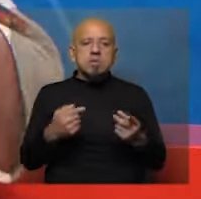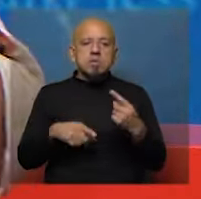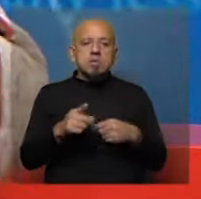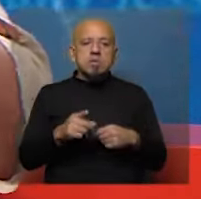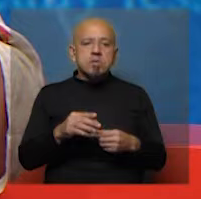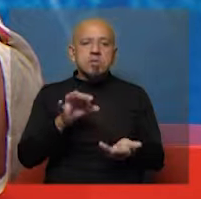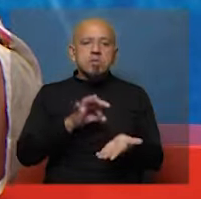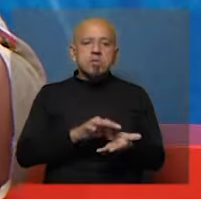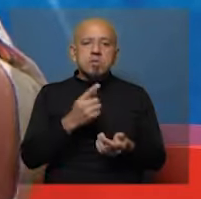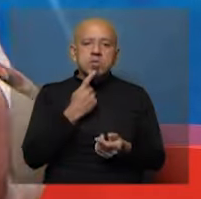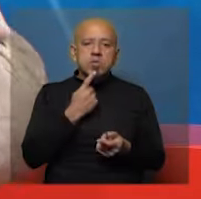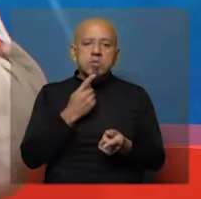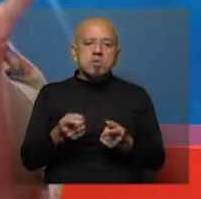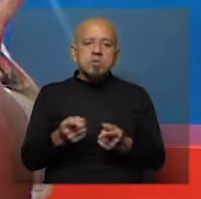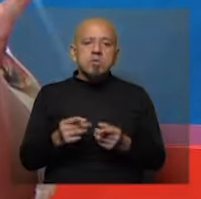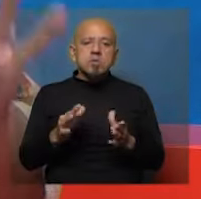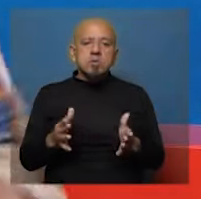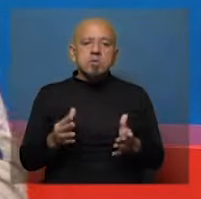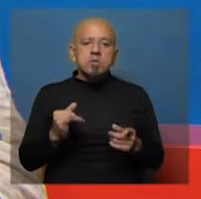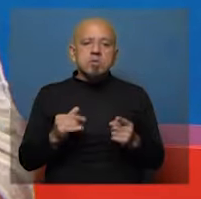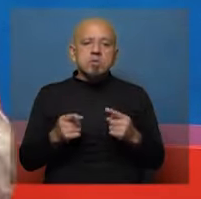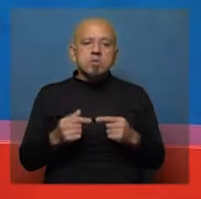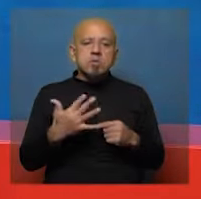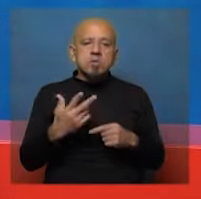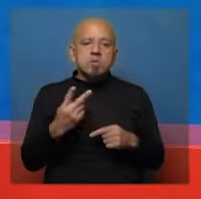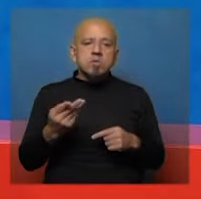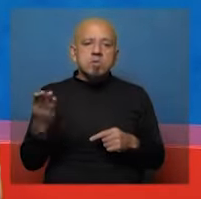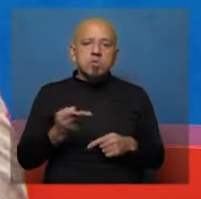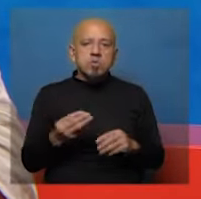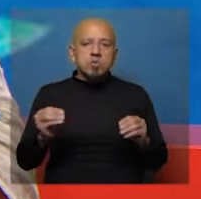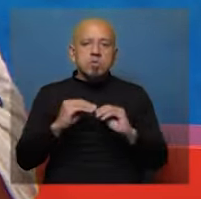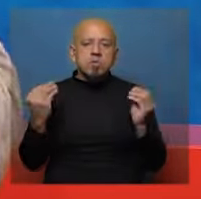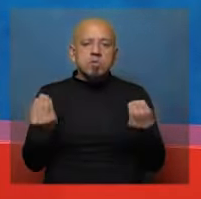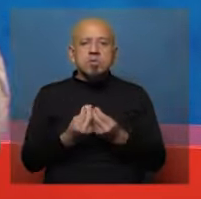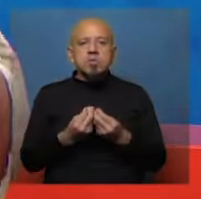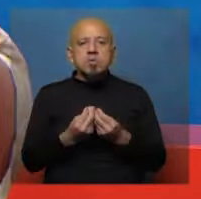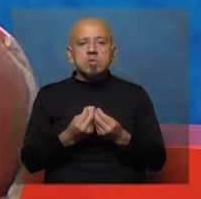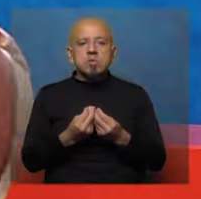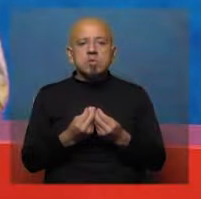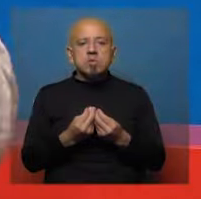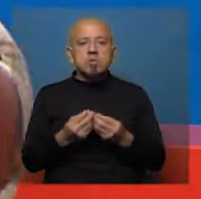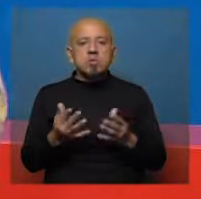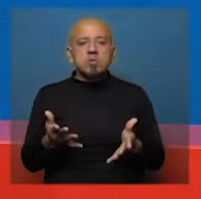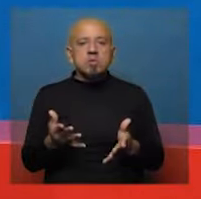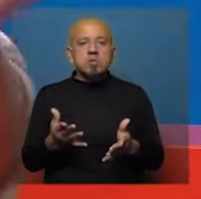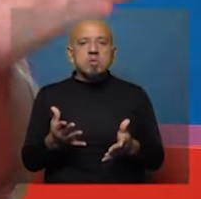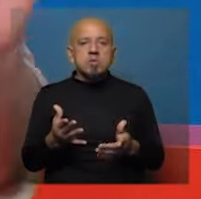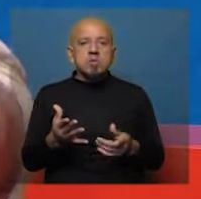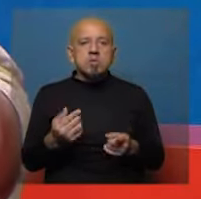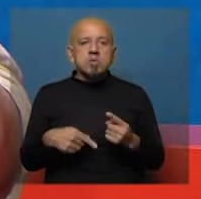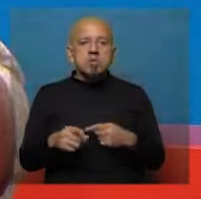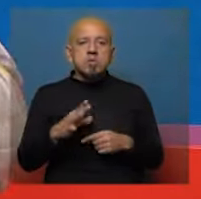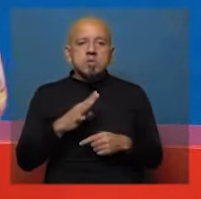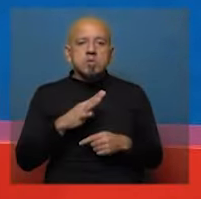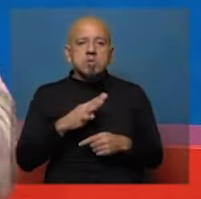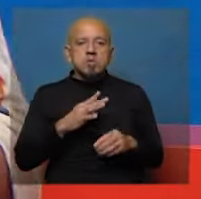político no nosotras en particular aunque seamos el 52 por de la población y él dice bueno porque hay un bueno está estudiado por